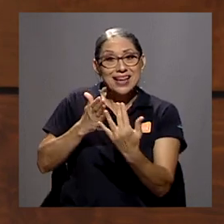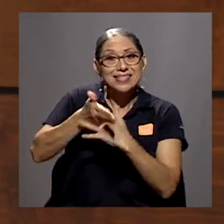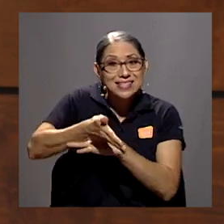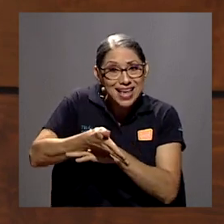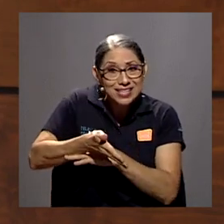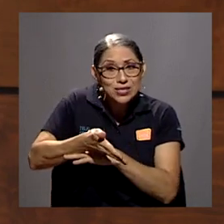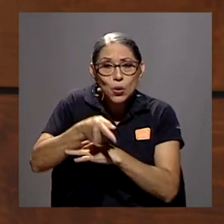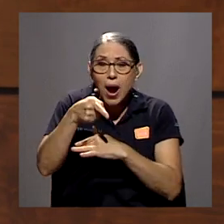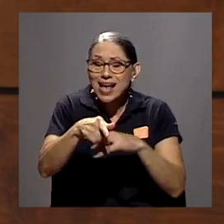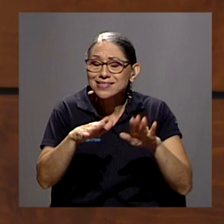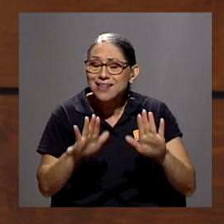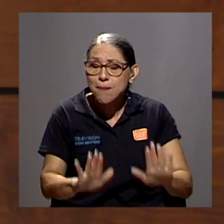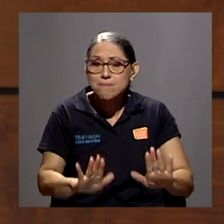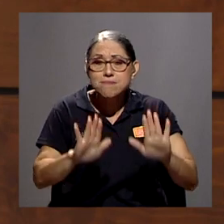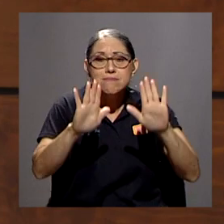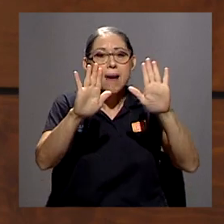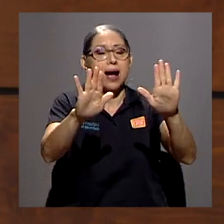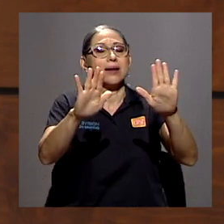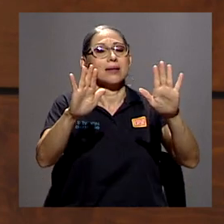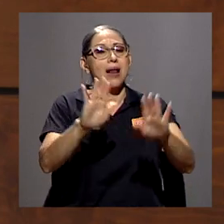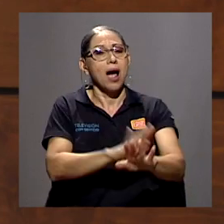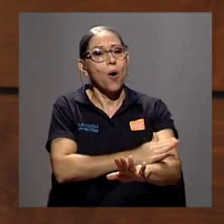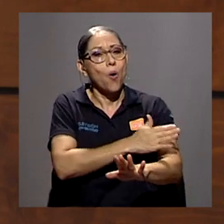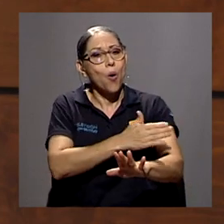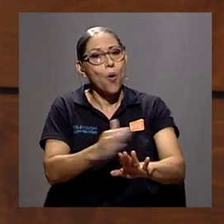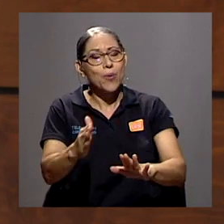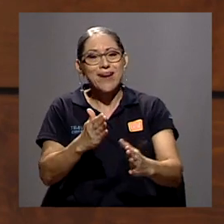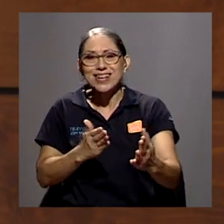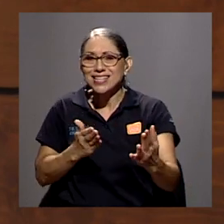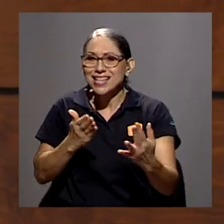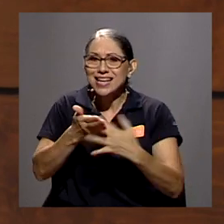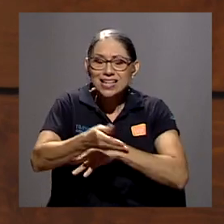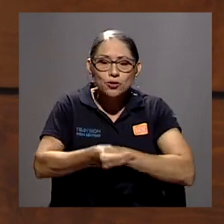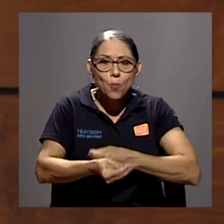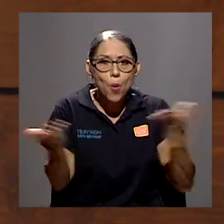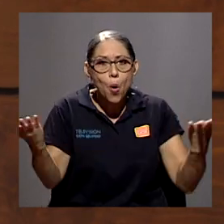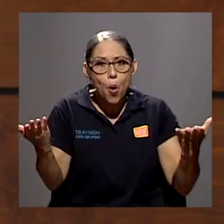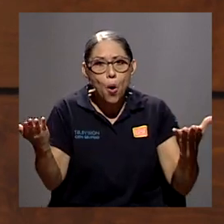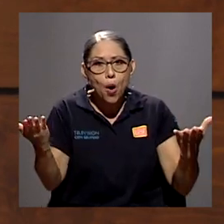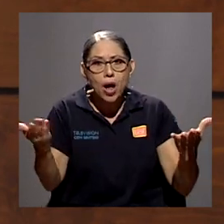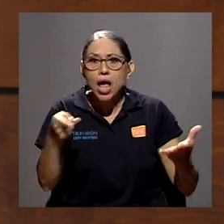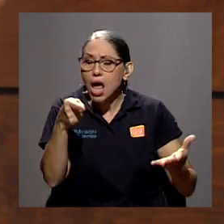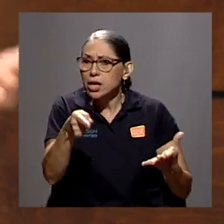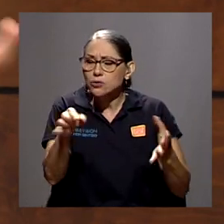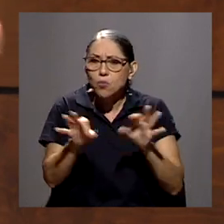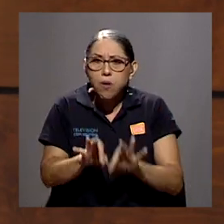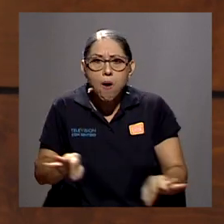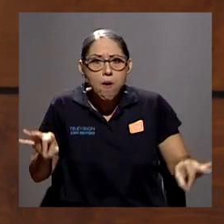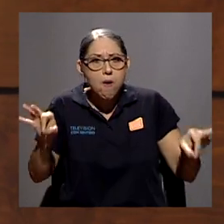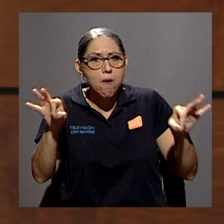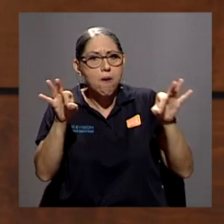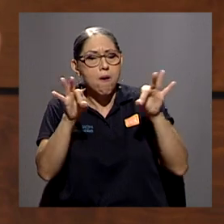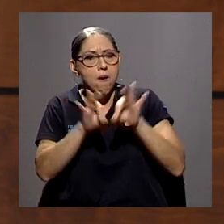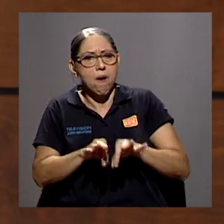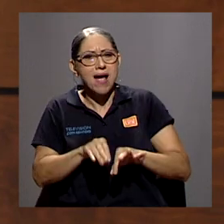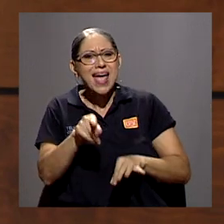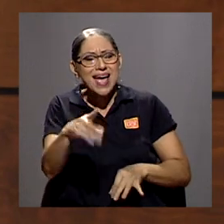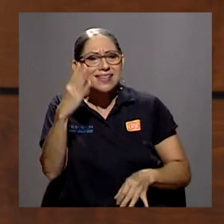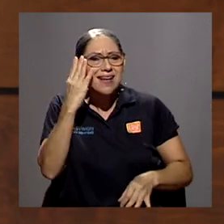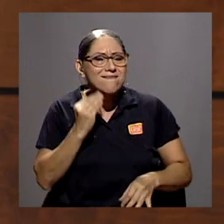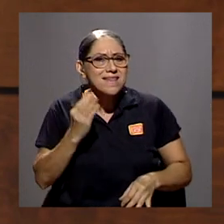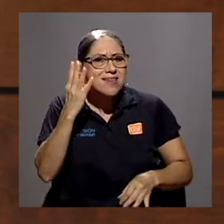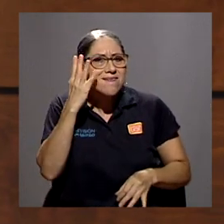magna obra va a ser de acceso público eso tiene un alto valor como ha sido esa vivencia